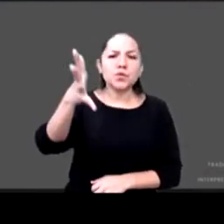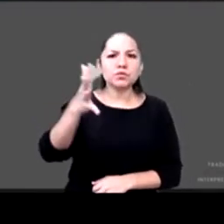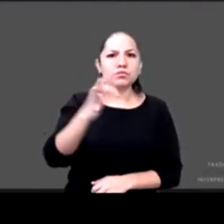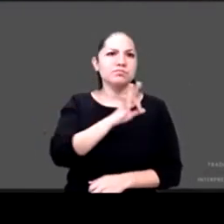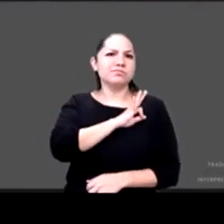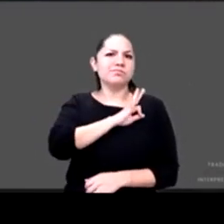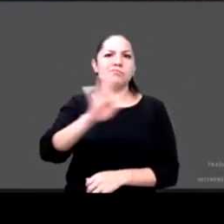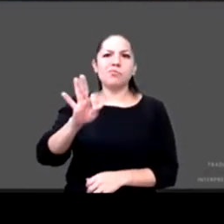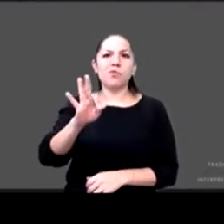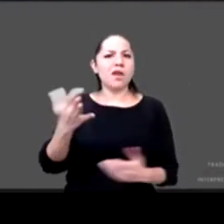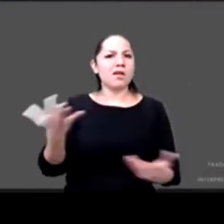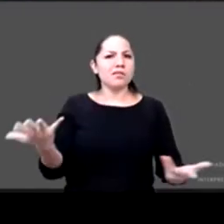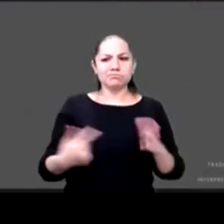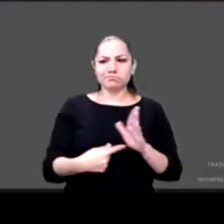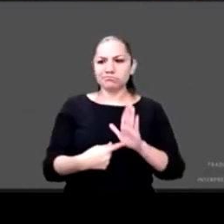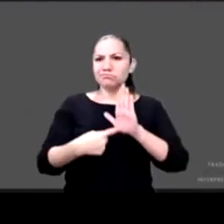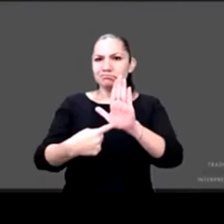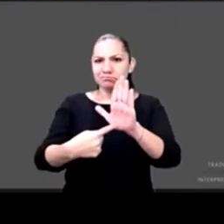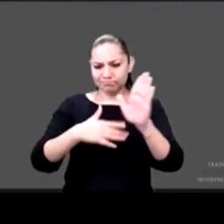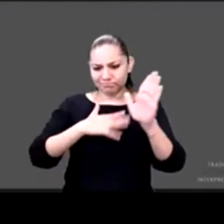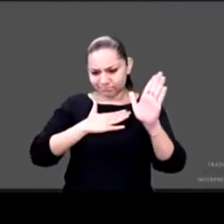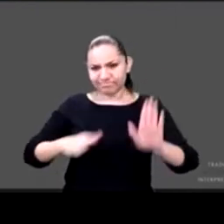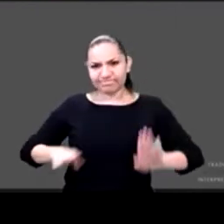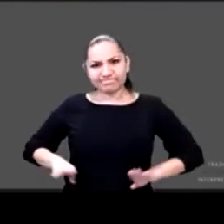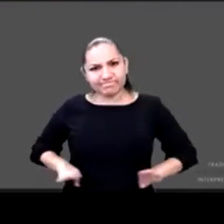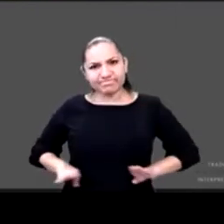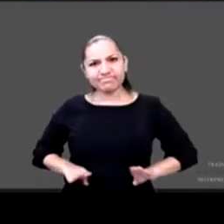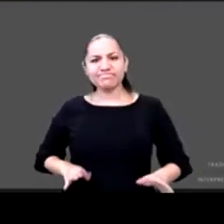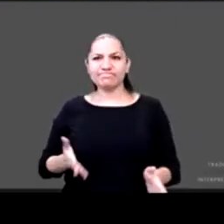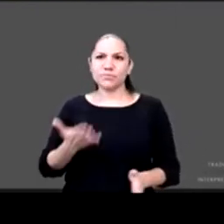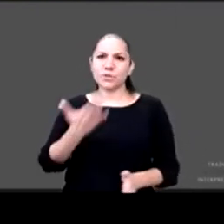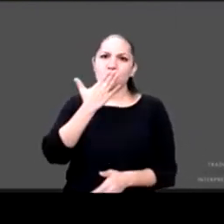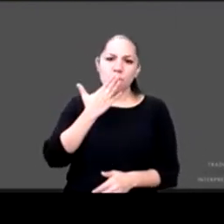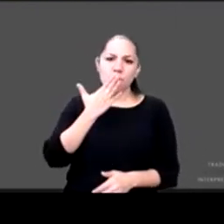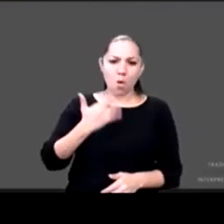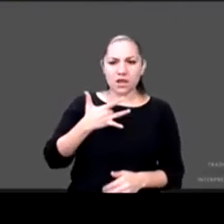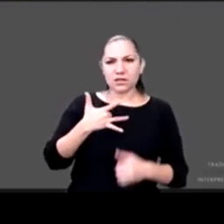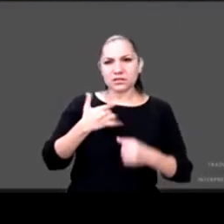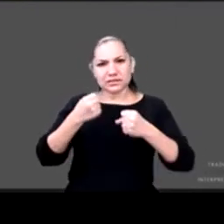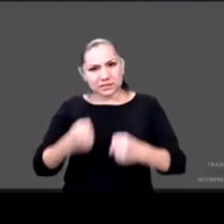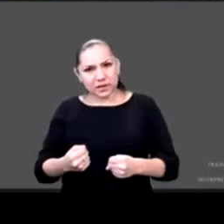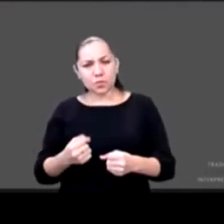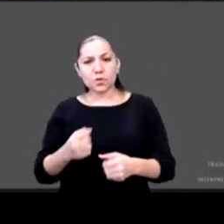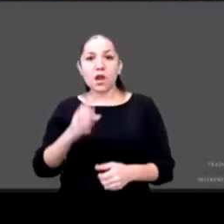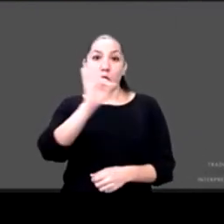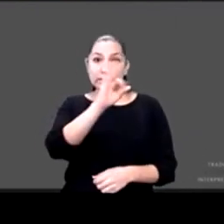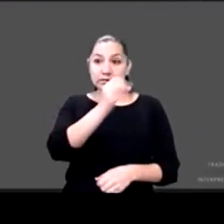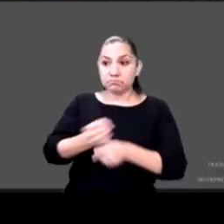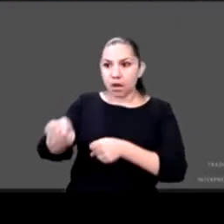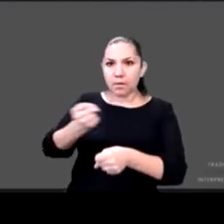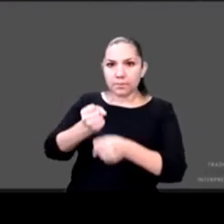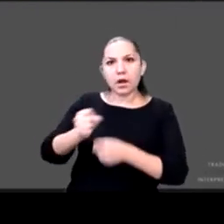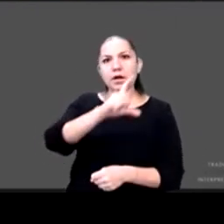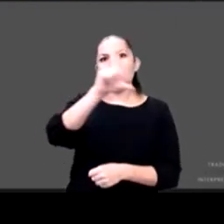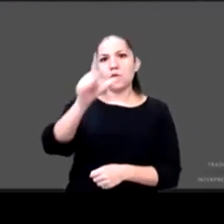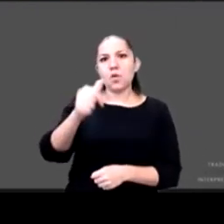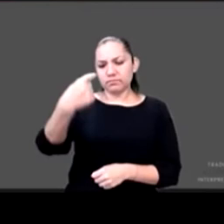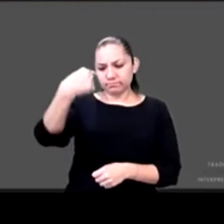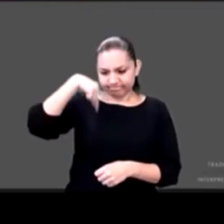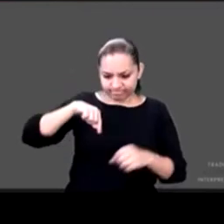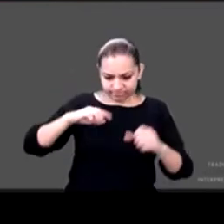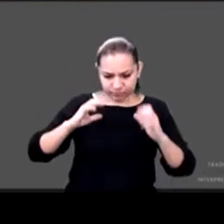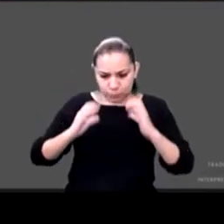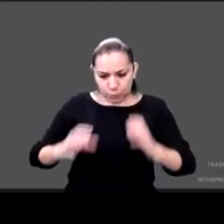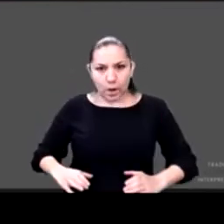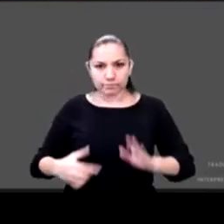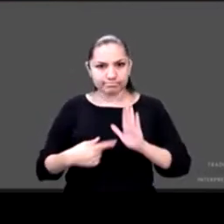situaciones de inseguridad en nuestros niños o lesiones físicas en caso de una violencia física. Es muy importante entonces recalcar